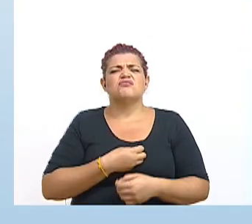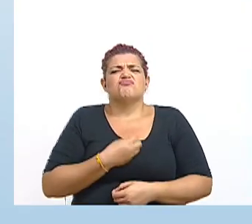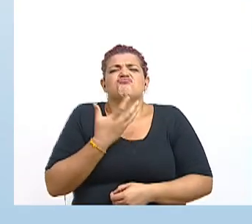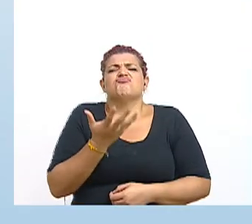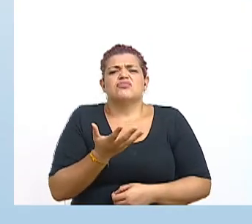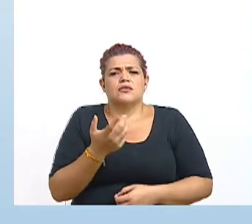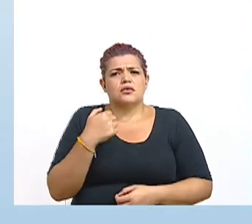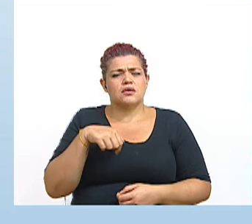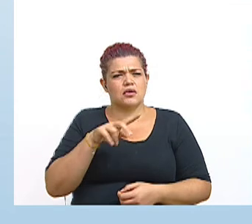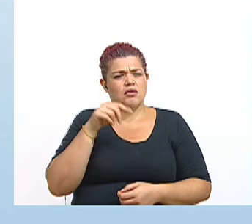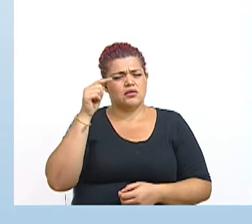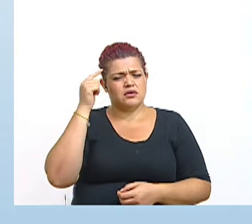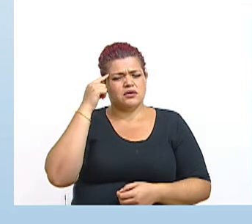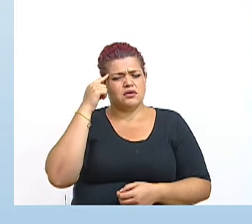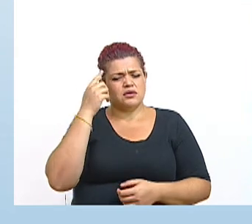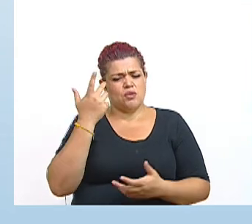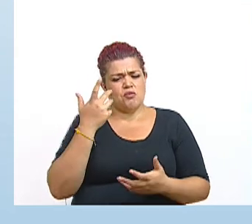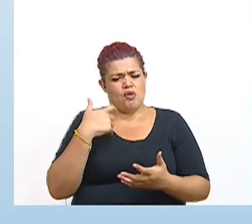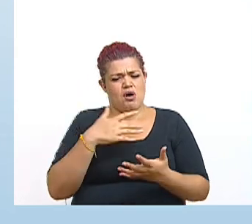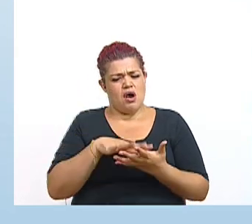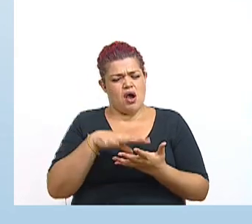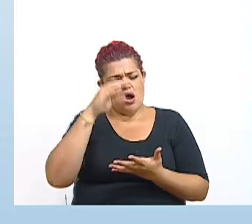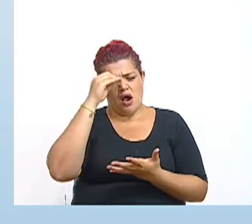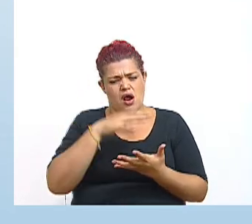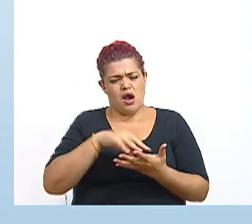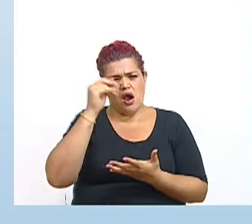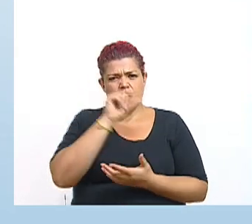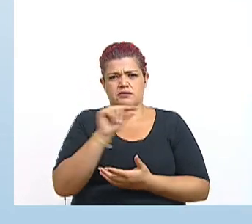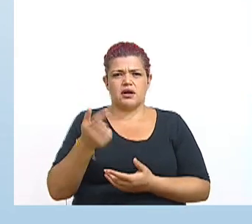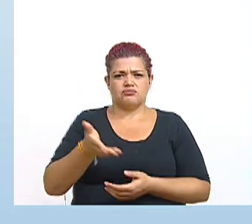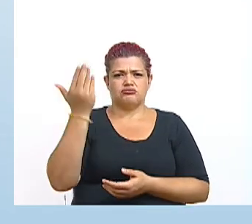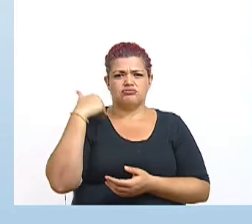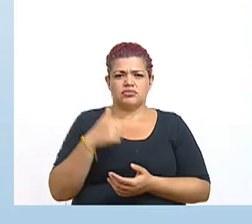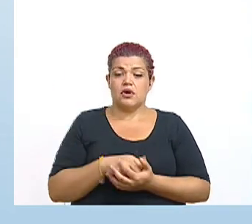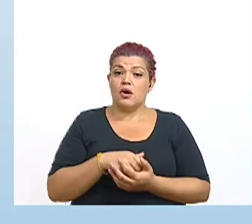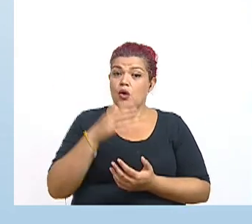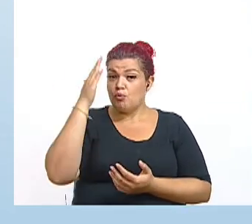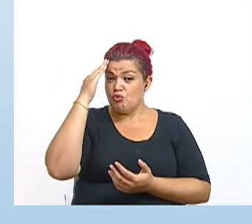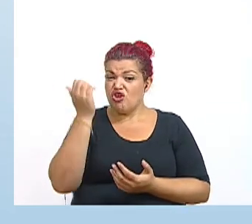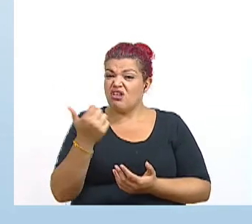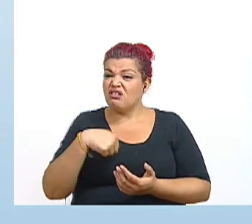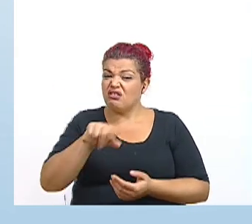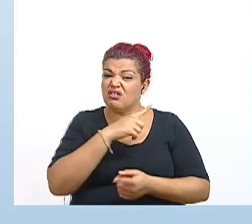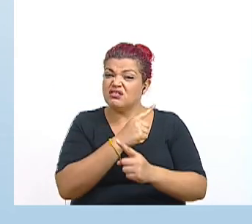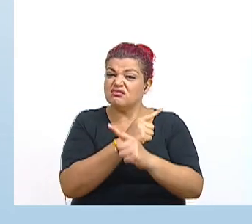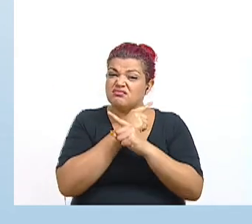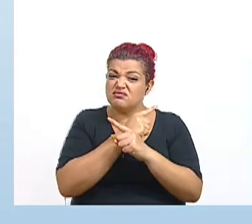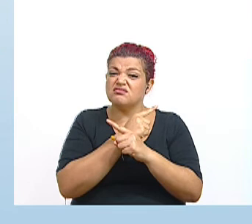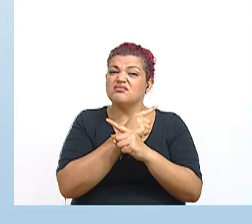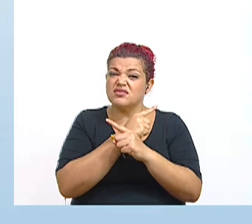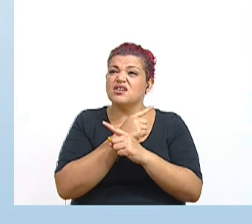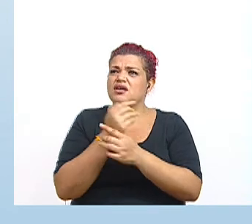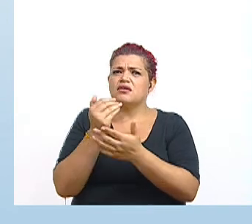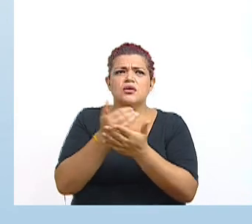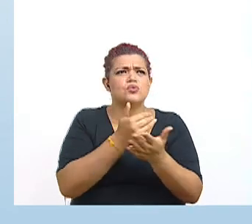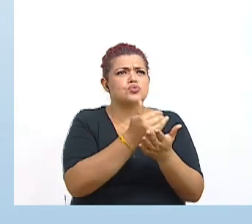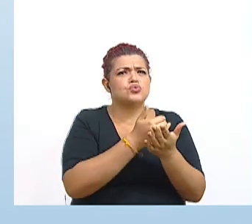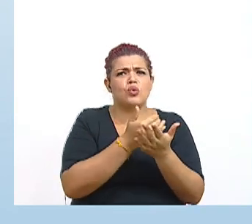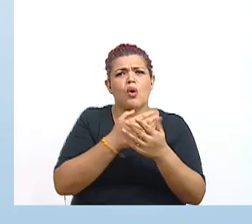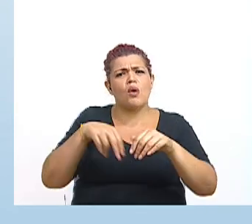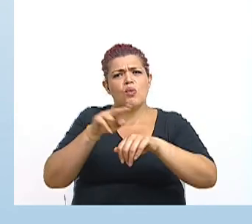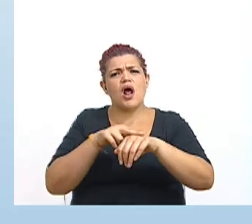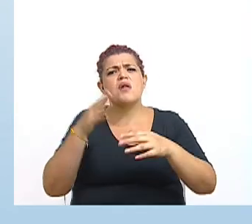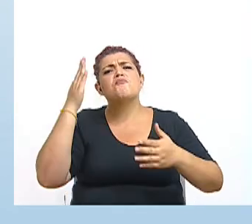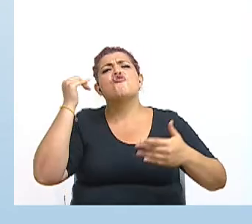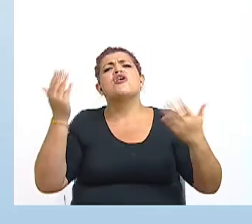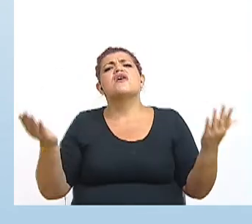y el conocimiento que hemos adquirido en semanas anteriores. ¿Por qué debemos proteger los recursos naturales en Costa Rica? ¿Por qué